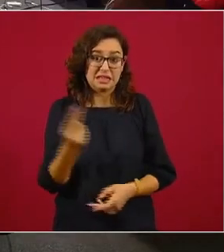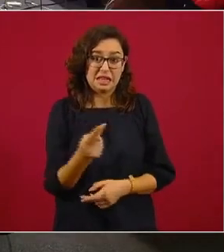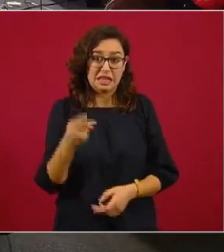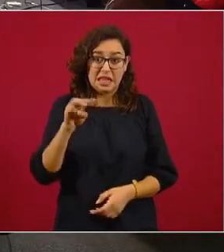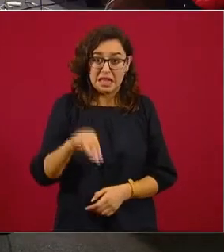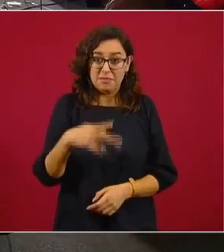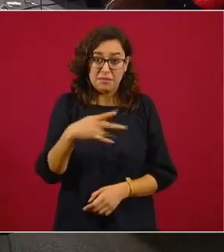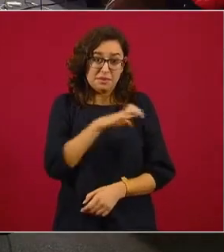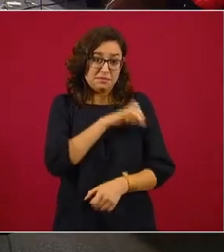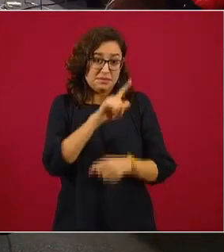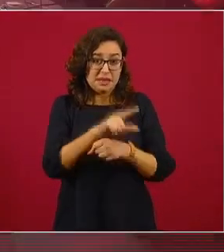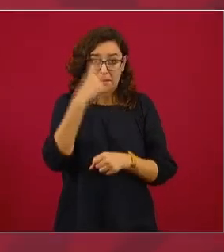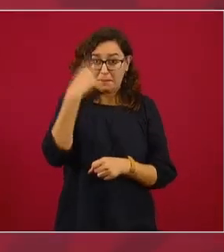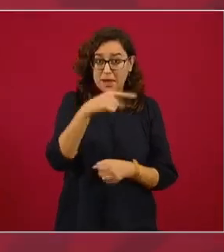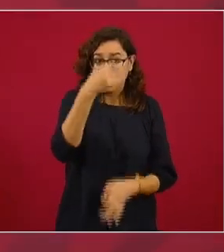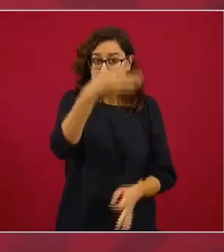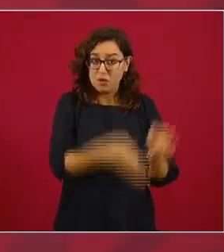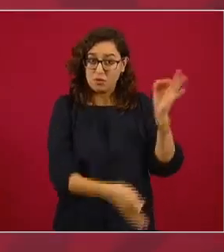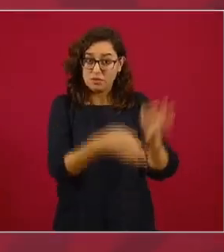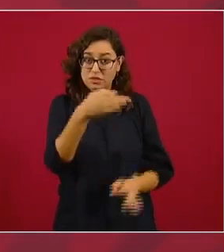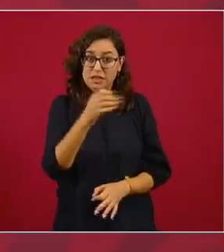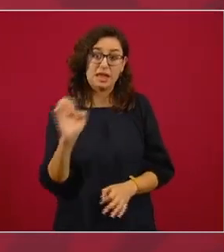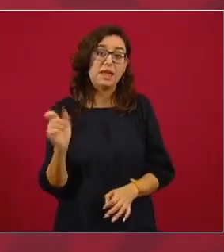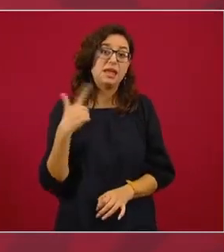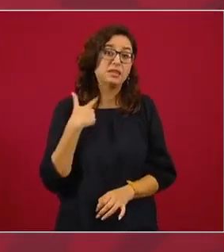porque sería bueno,